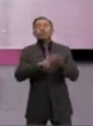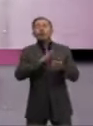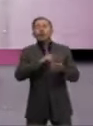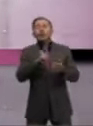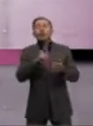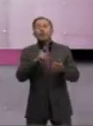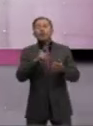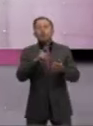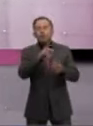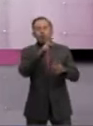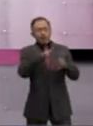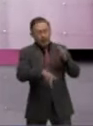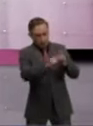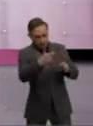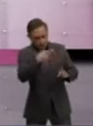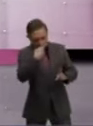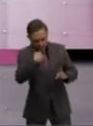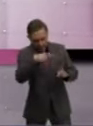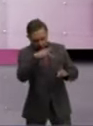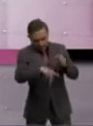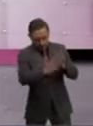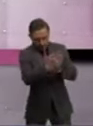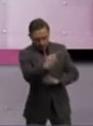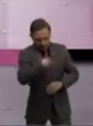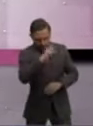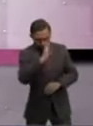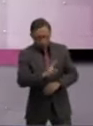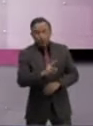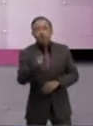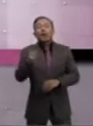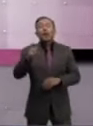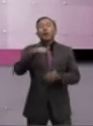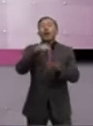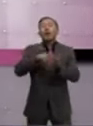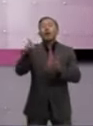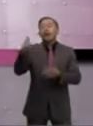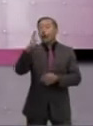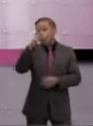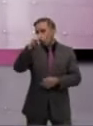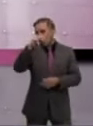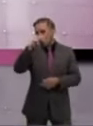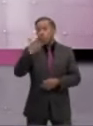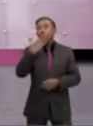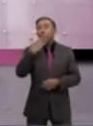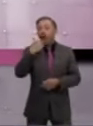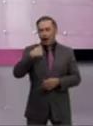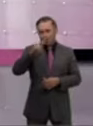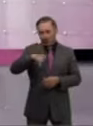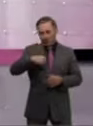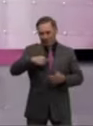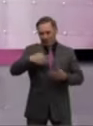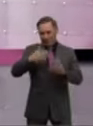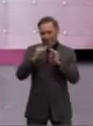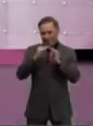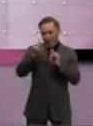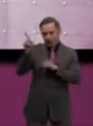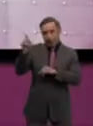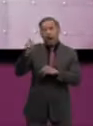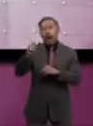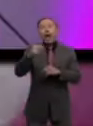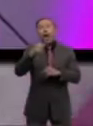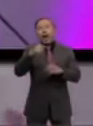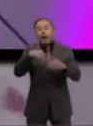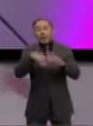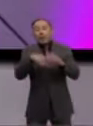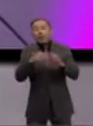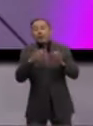fantasmas. Perdón, estoy hablando, en Hermosillo, respeto. En Hermosillo, Sonora, que es de donde vengo, se han incendiado niños adentro de